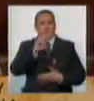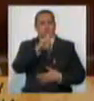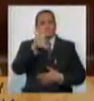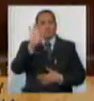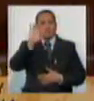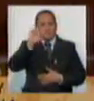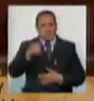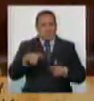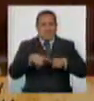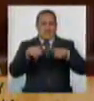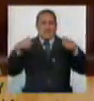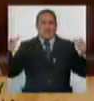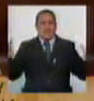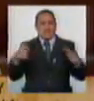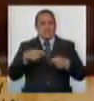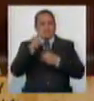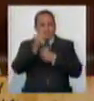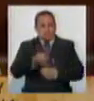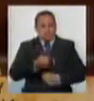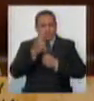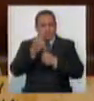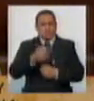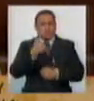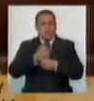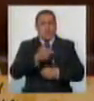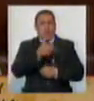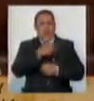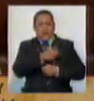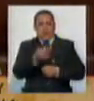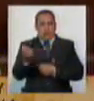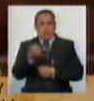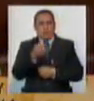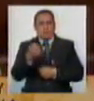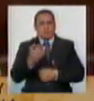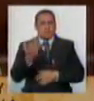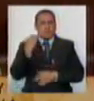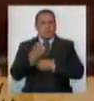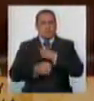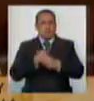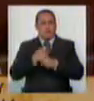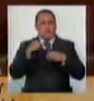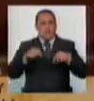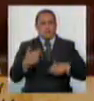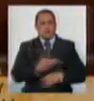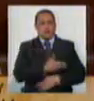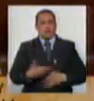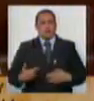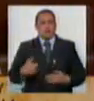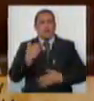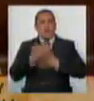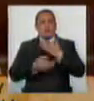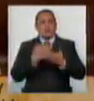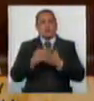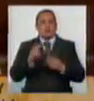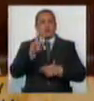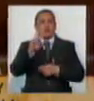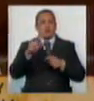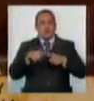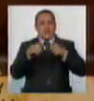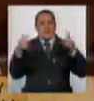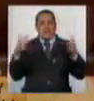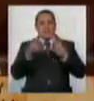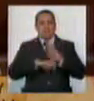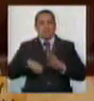250.000 hectáreas mejoradas. Después de décadas, este gobierno ha puesto en marcha 2 grandes proyectos